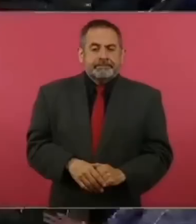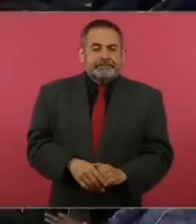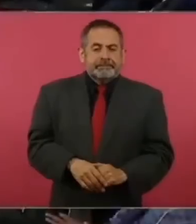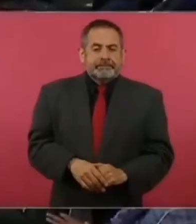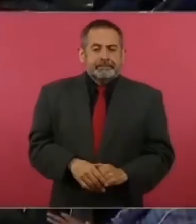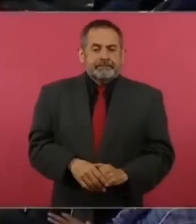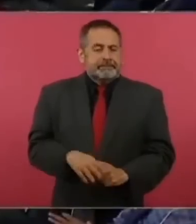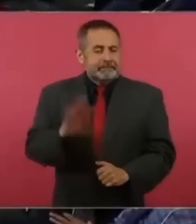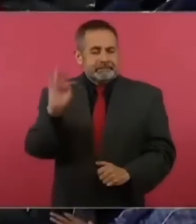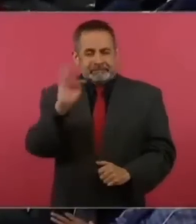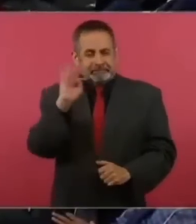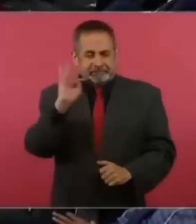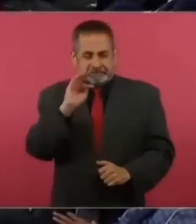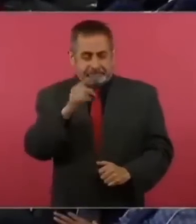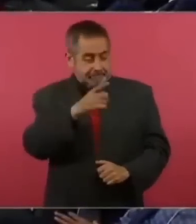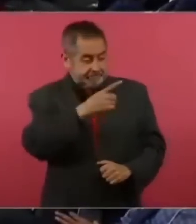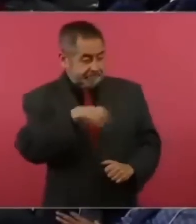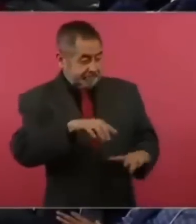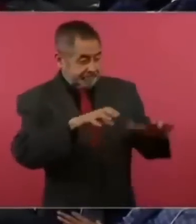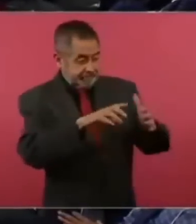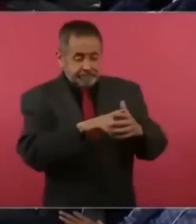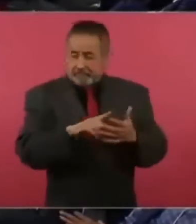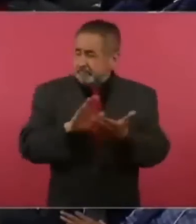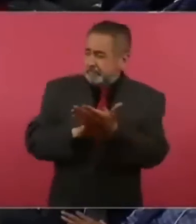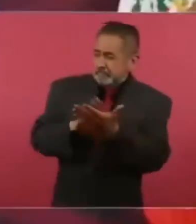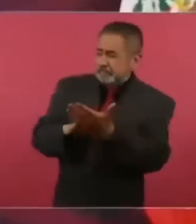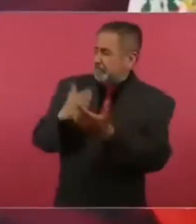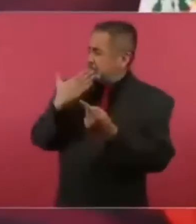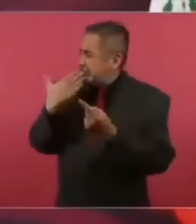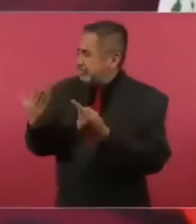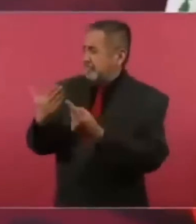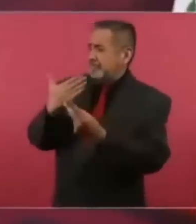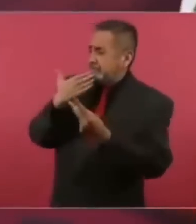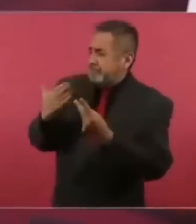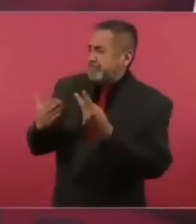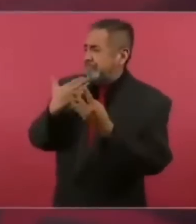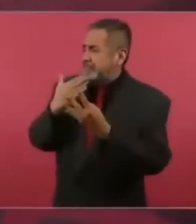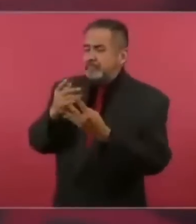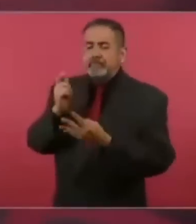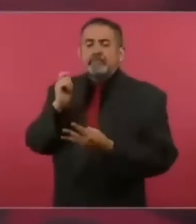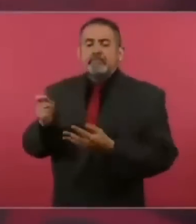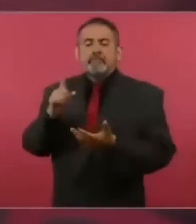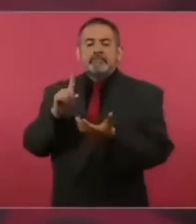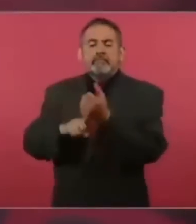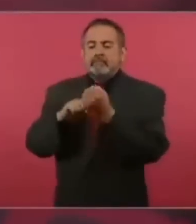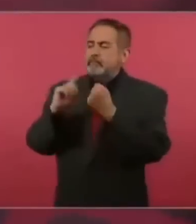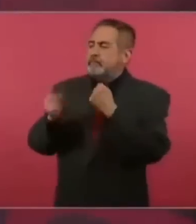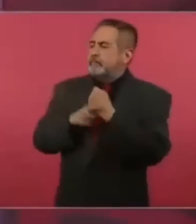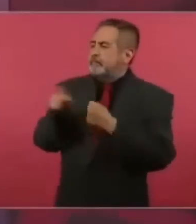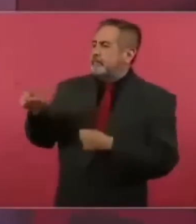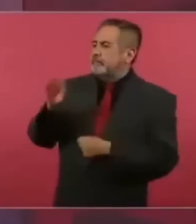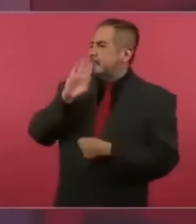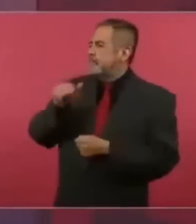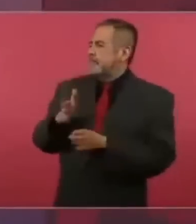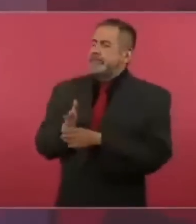Cuando ya vean que me están aplaudiendo mucho, algo está pasando ya.